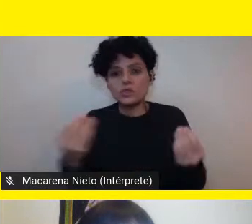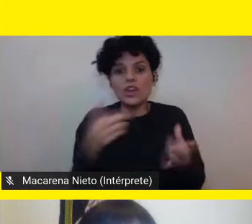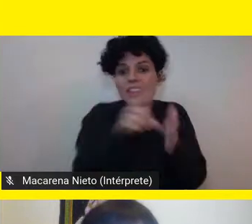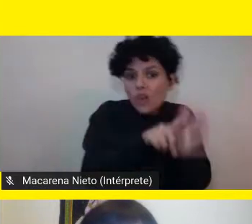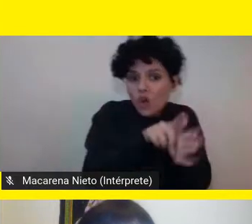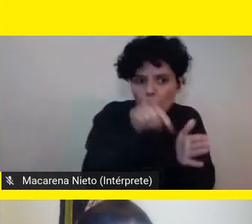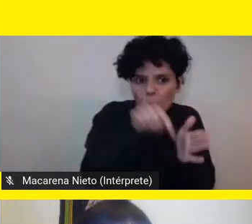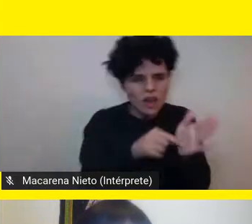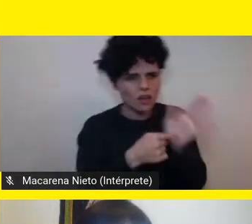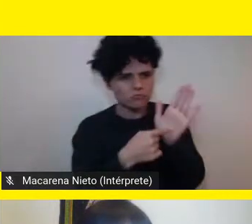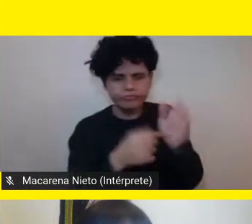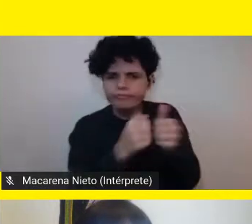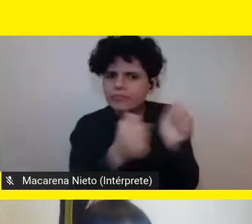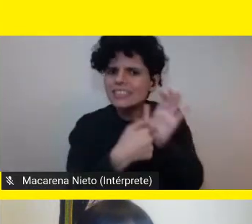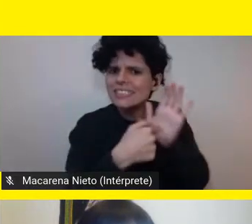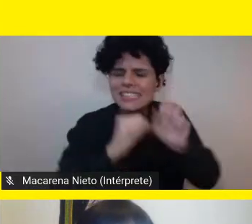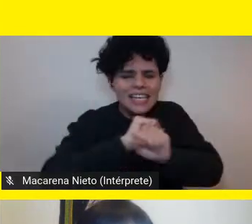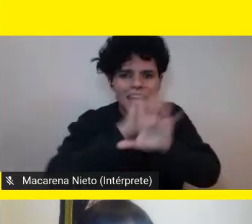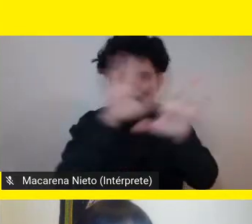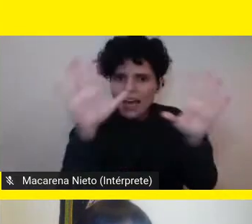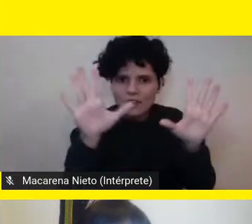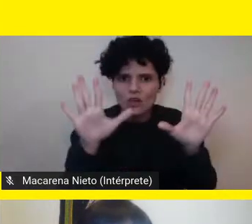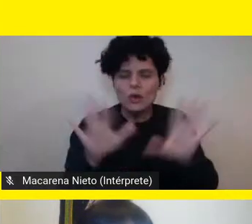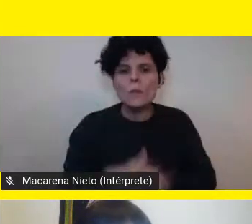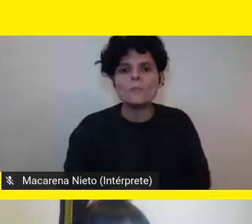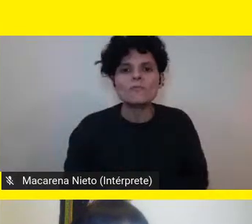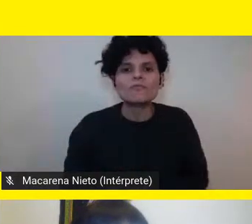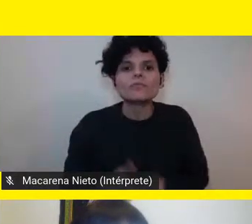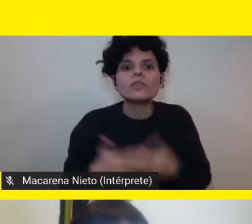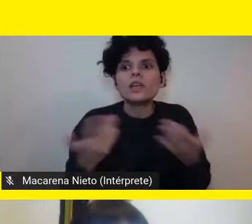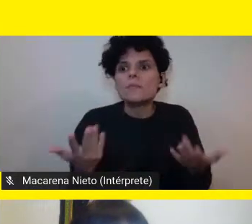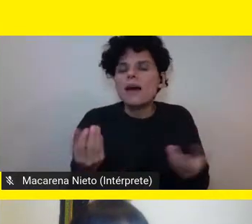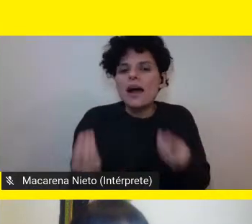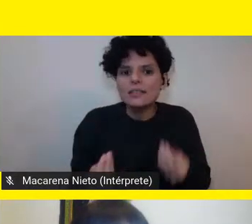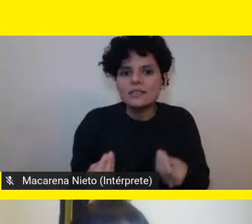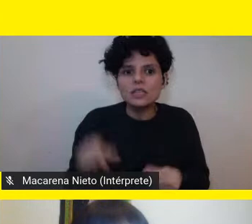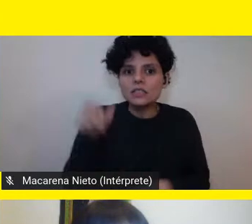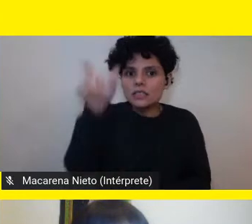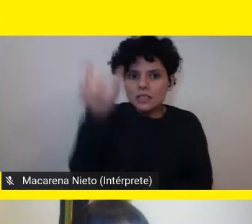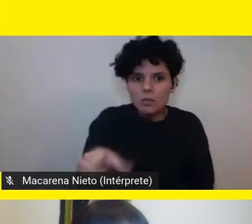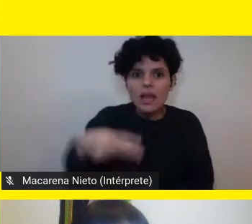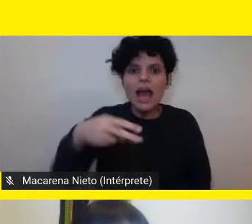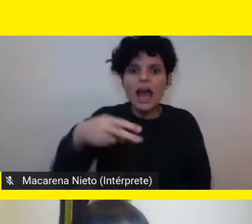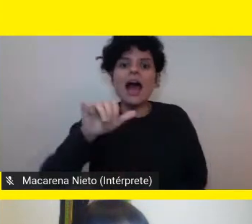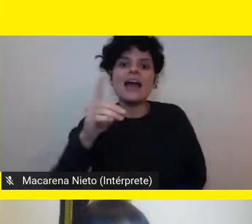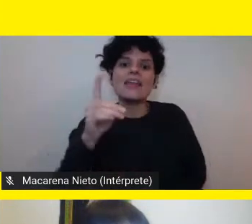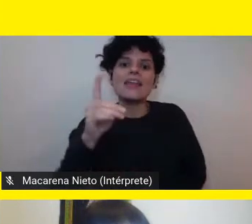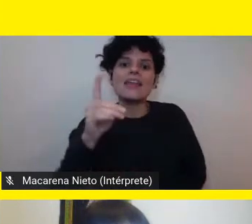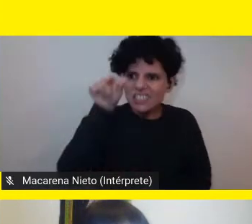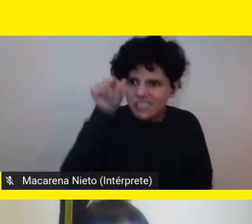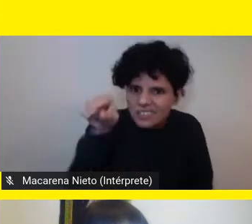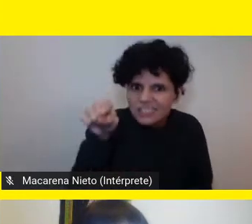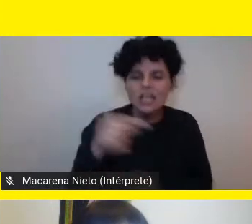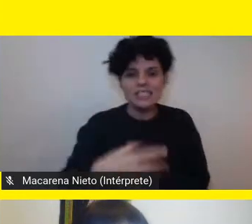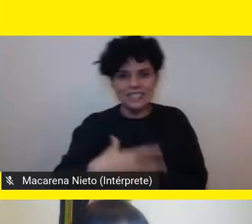se muestra eso también, cómo cada vez que había que ir, que Aide y su hija tenía que